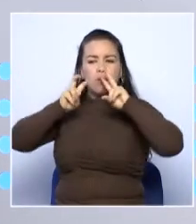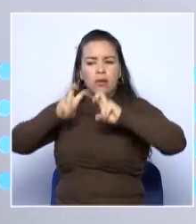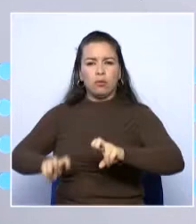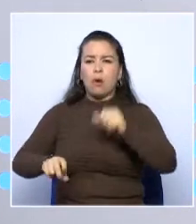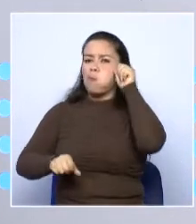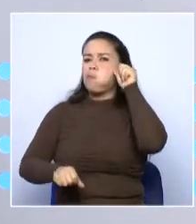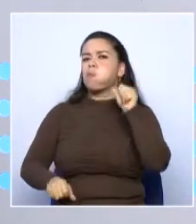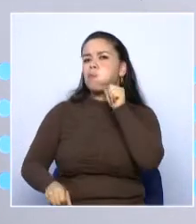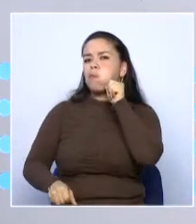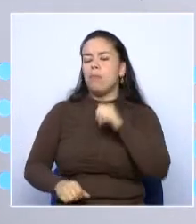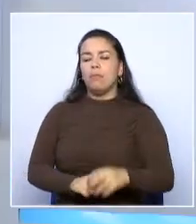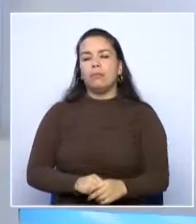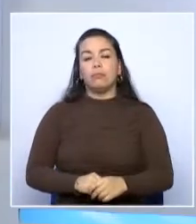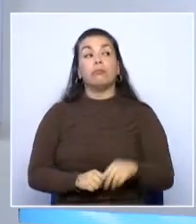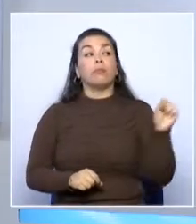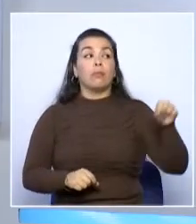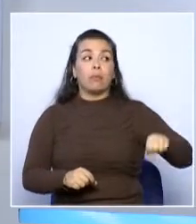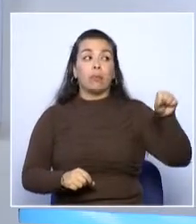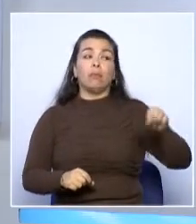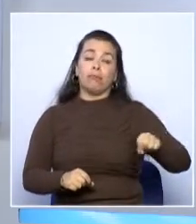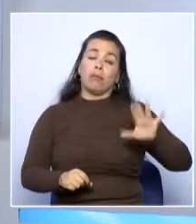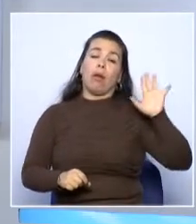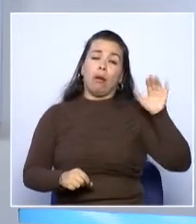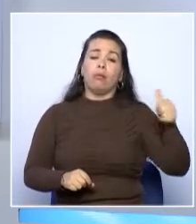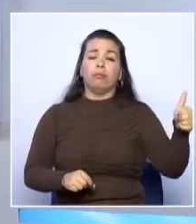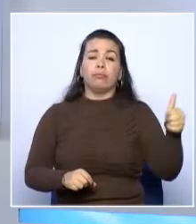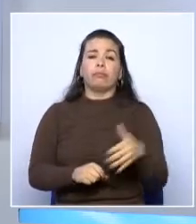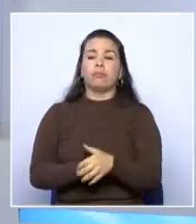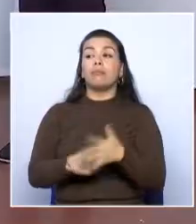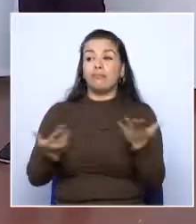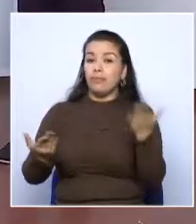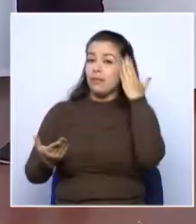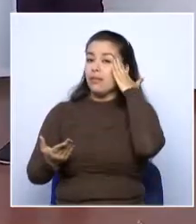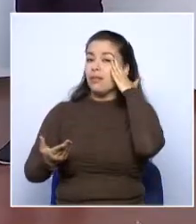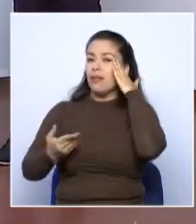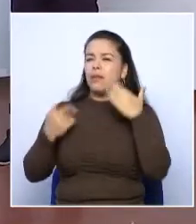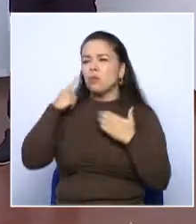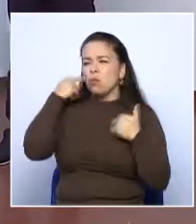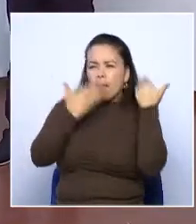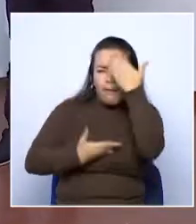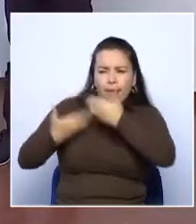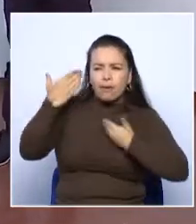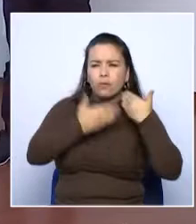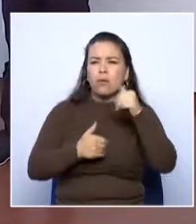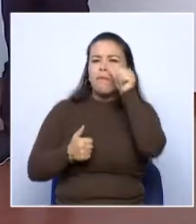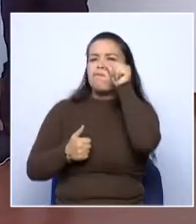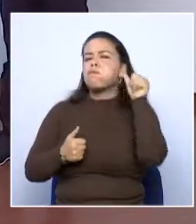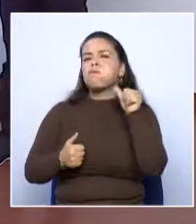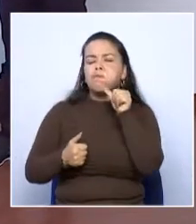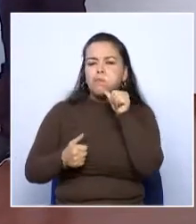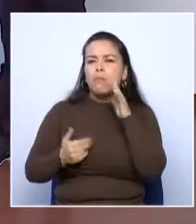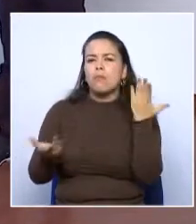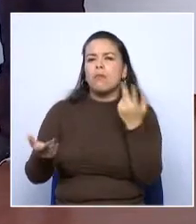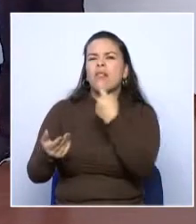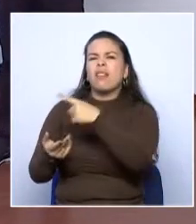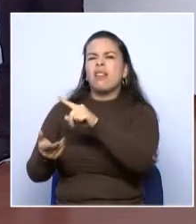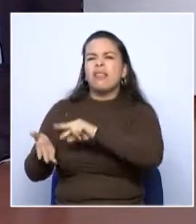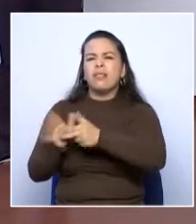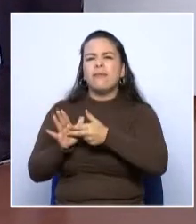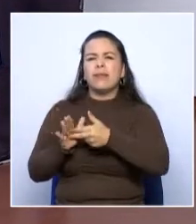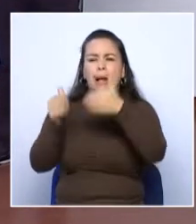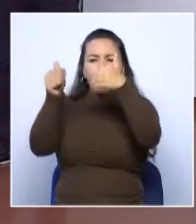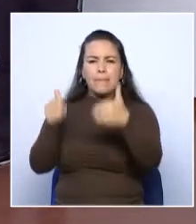embarazo. Claro, claro. Sí, por supuesto. En el estudio del embarazo, bueno, no hay como tal un límite, ¿no?,